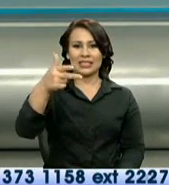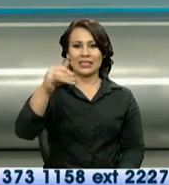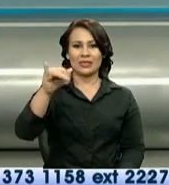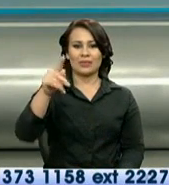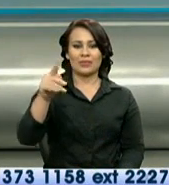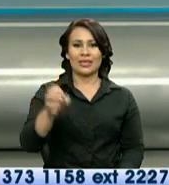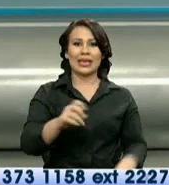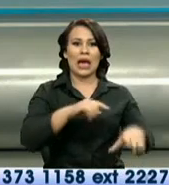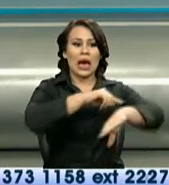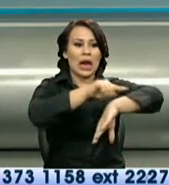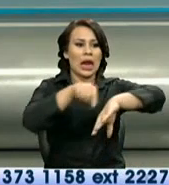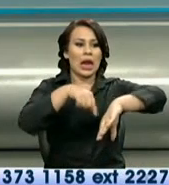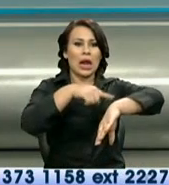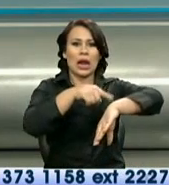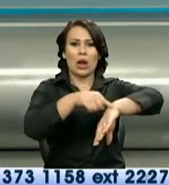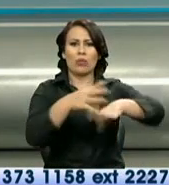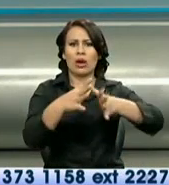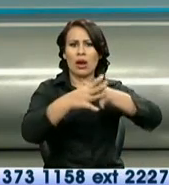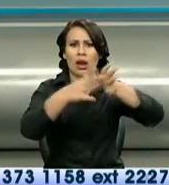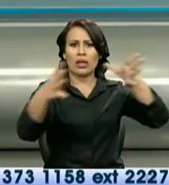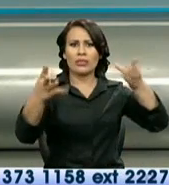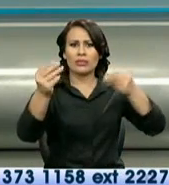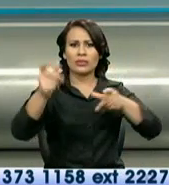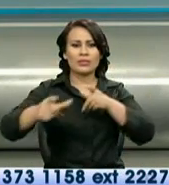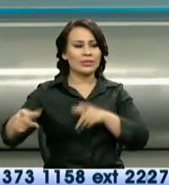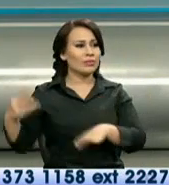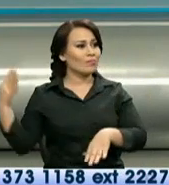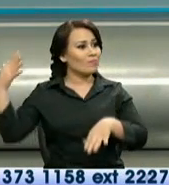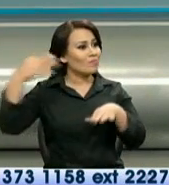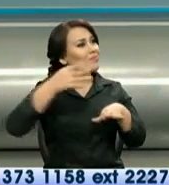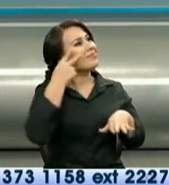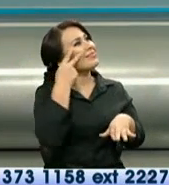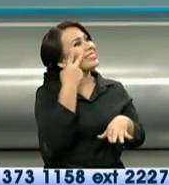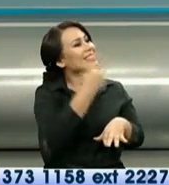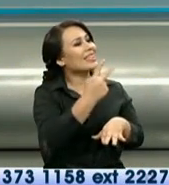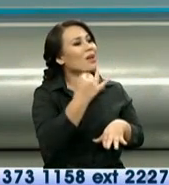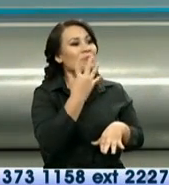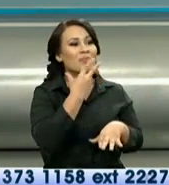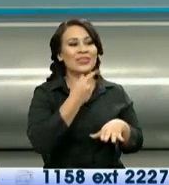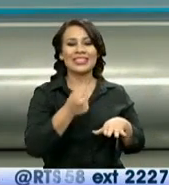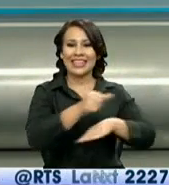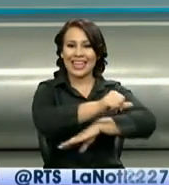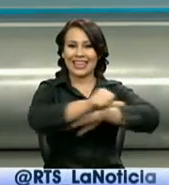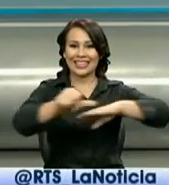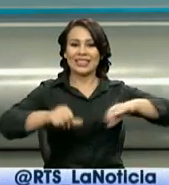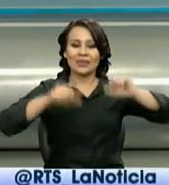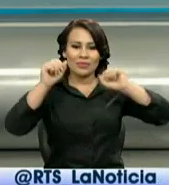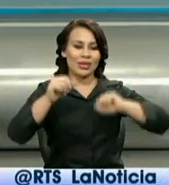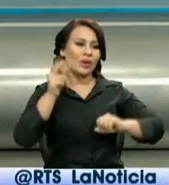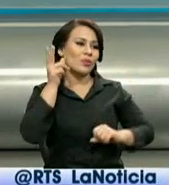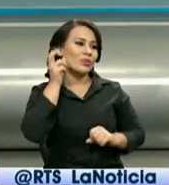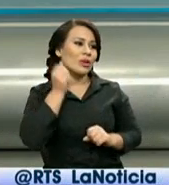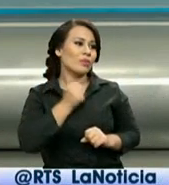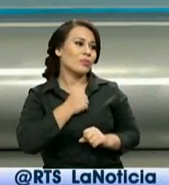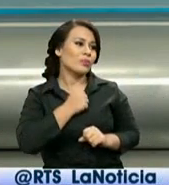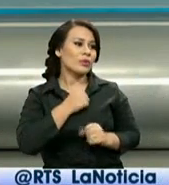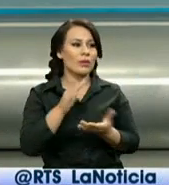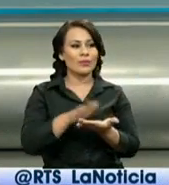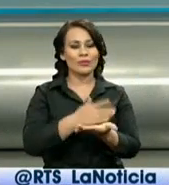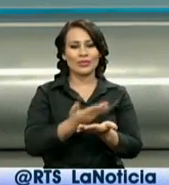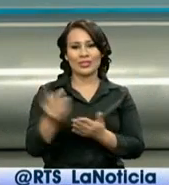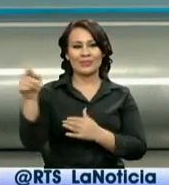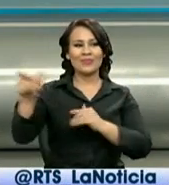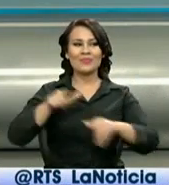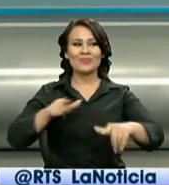denominado el más grande del mundo. Miles de turistas lo visitan para deleitarse con su arquitectura que permite escuchar música propia de esa